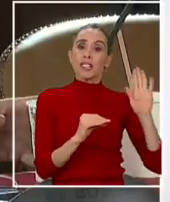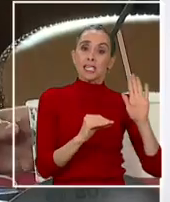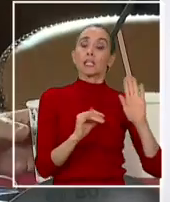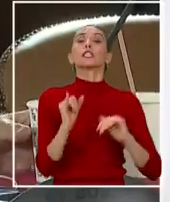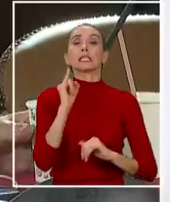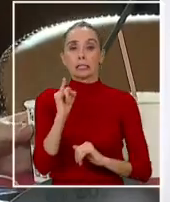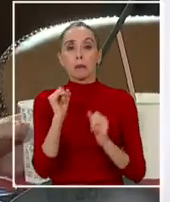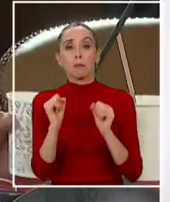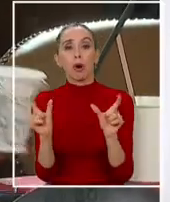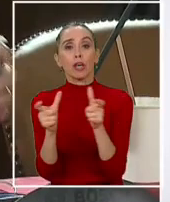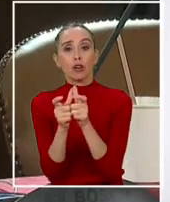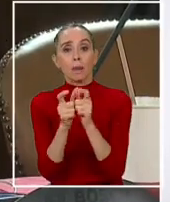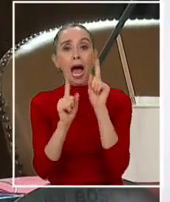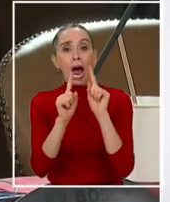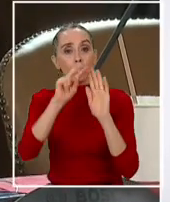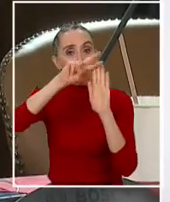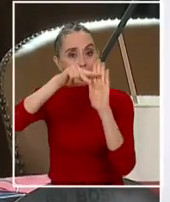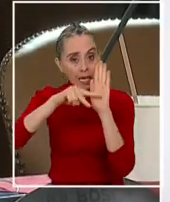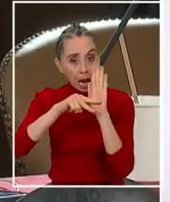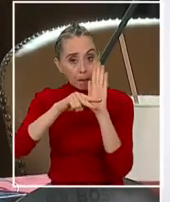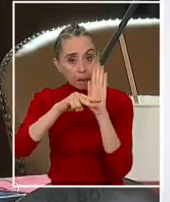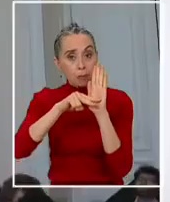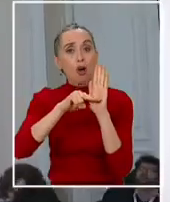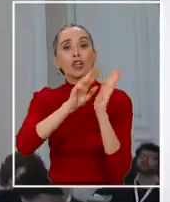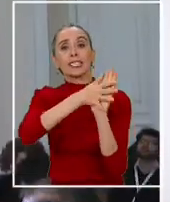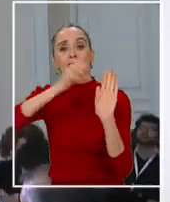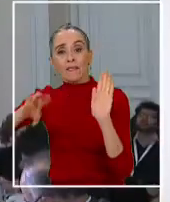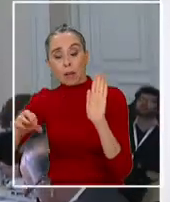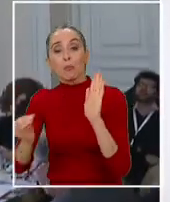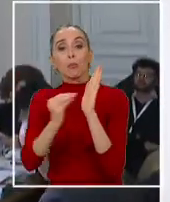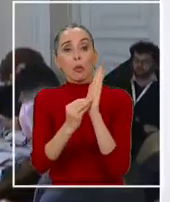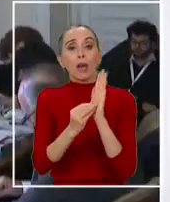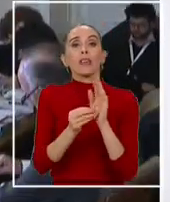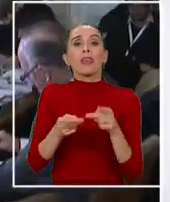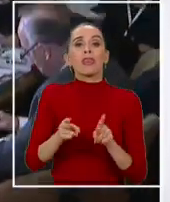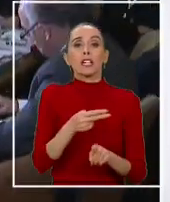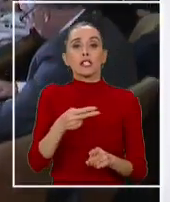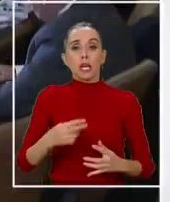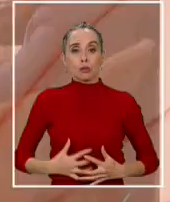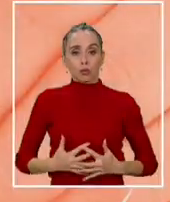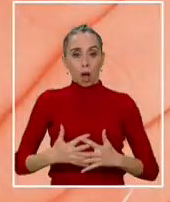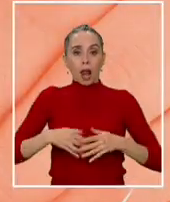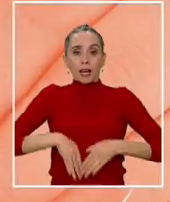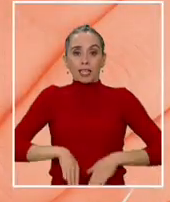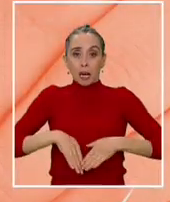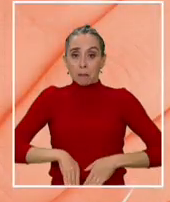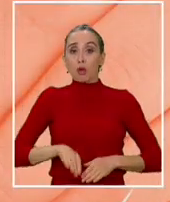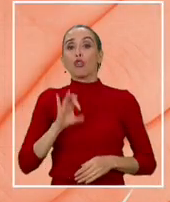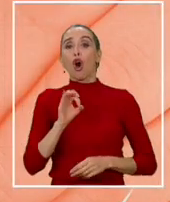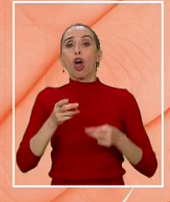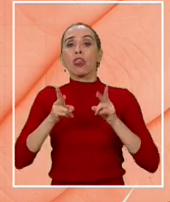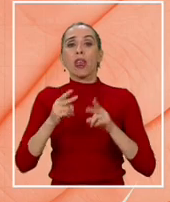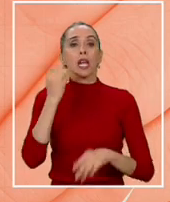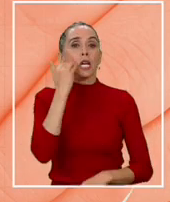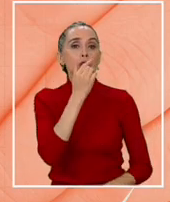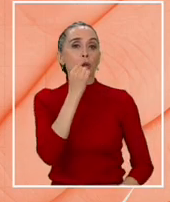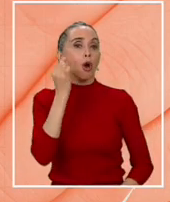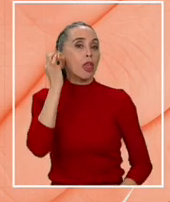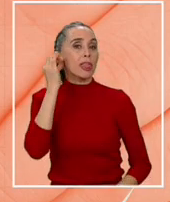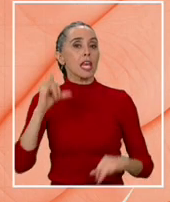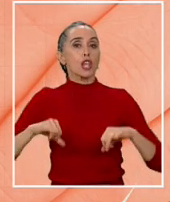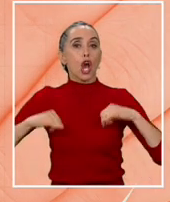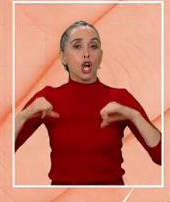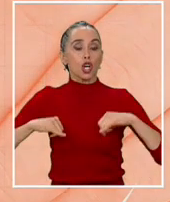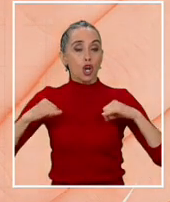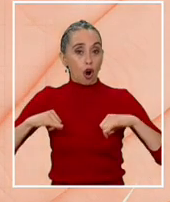contempla la opción de revivir enmiendas y ya hay algunas por ejemplo como los derechos sexuales y reproductivos o los derechos de niñas niños y